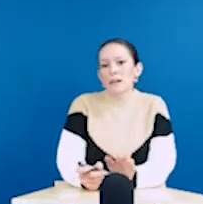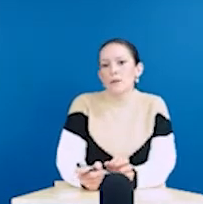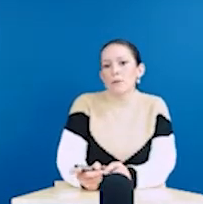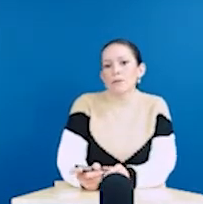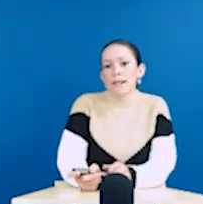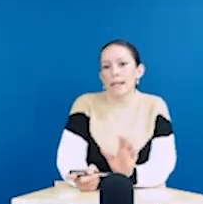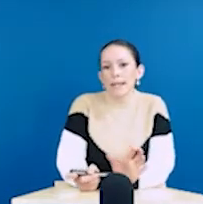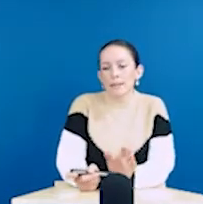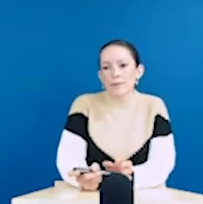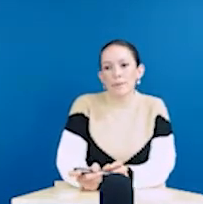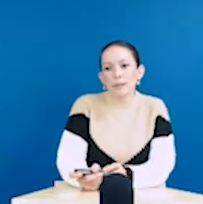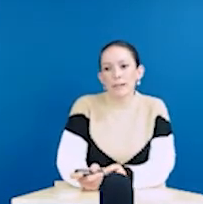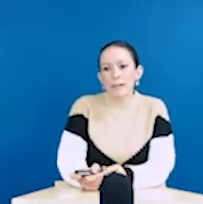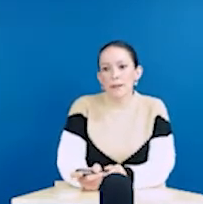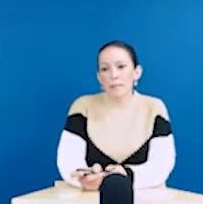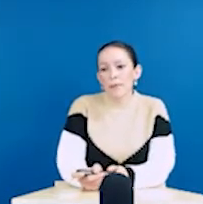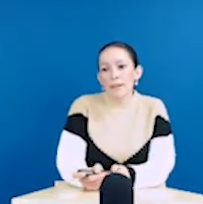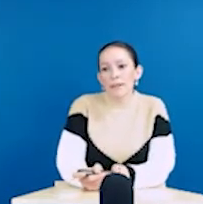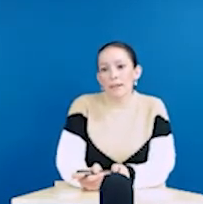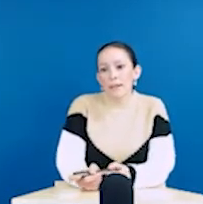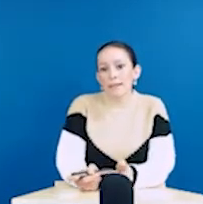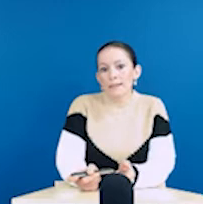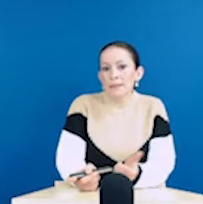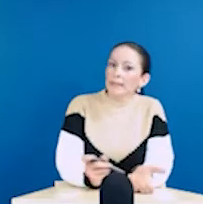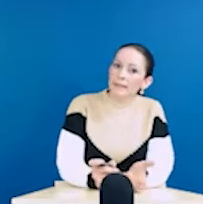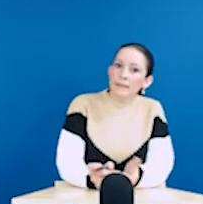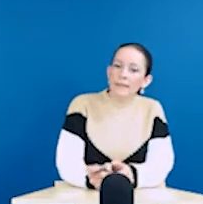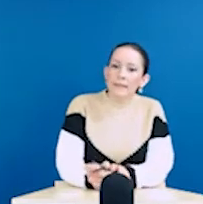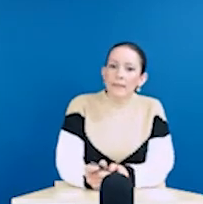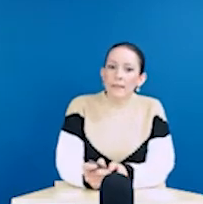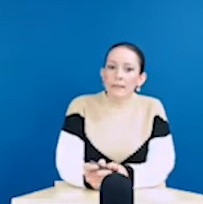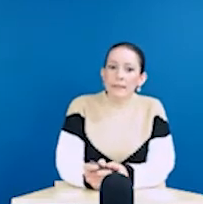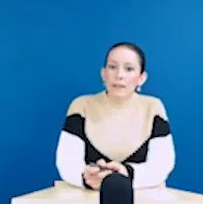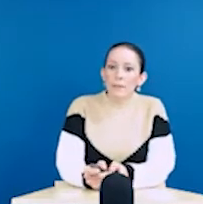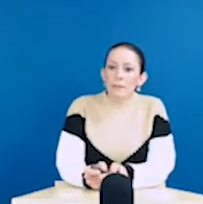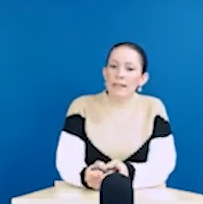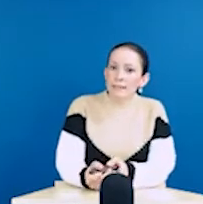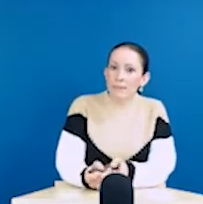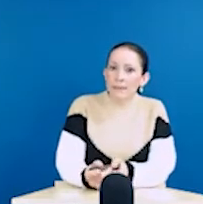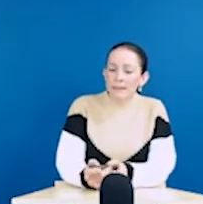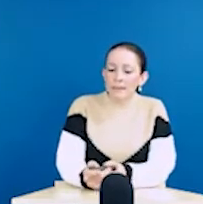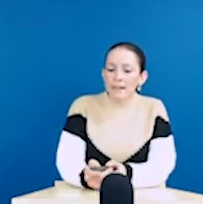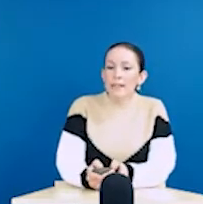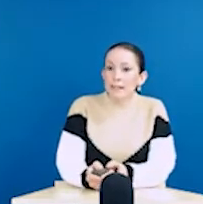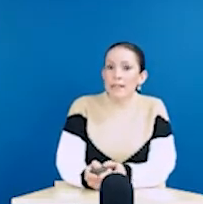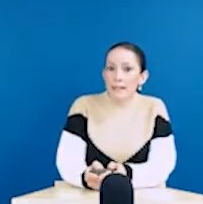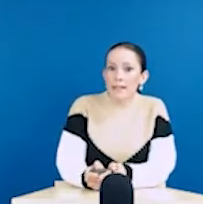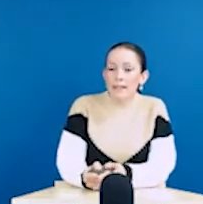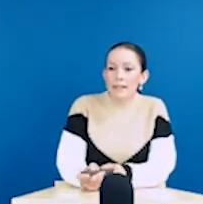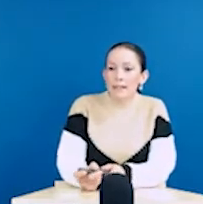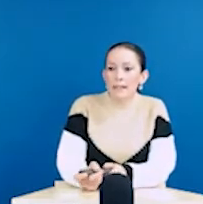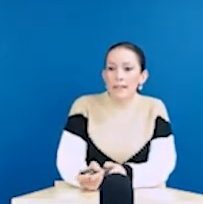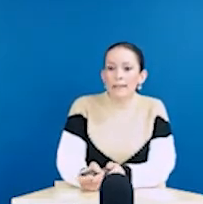paciente que tenga otra X enfermedad, porque este paciente tiene una discapacidad y